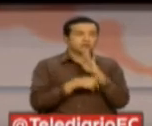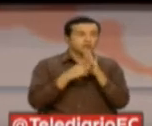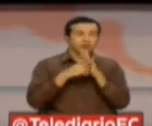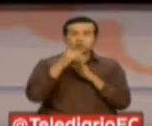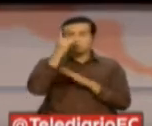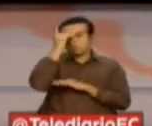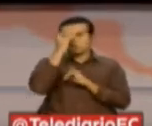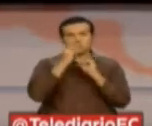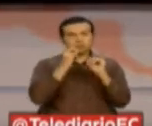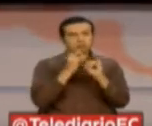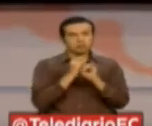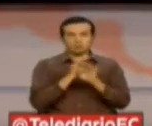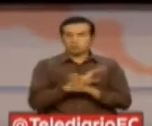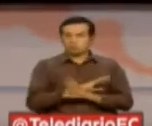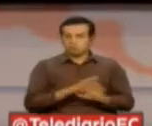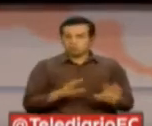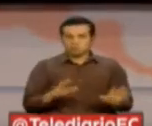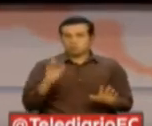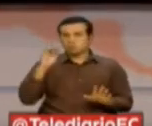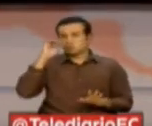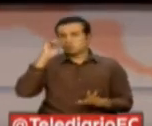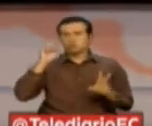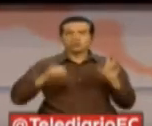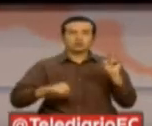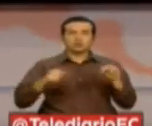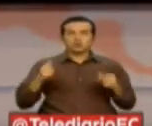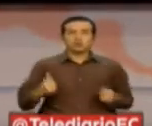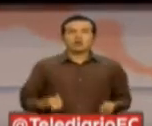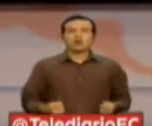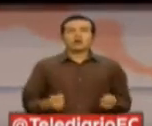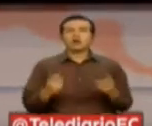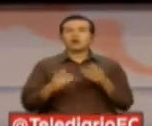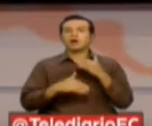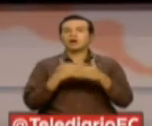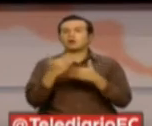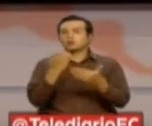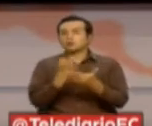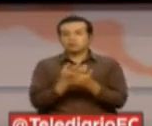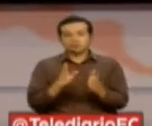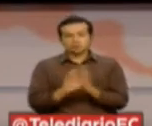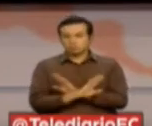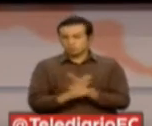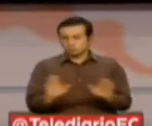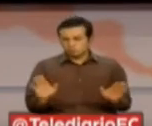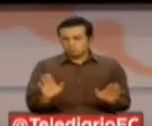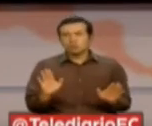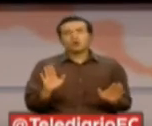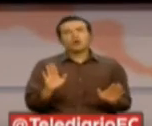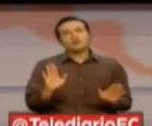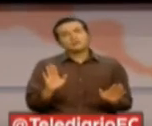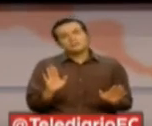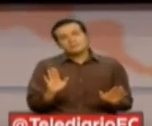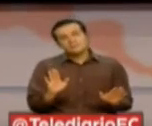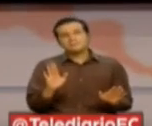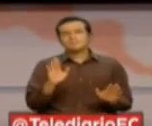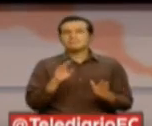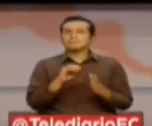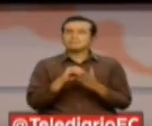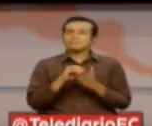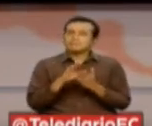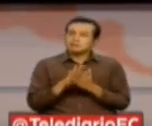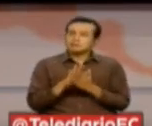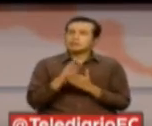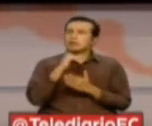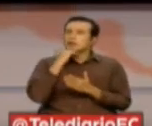deuda externa etcétera y de lo que haga o deje de hacer el estado en términos de gasto para poder sostener nuestra economía ese concepto es correcto y de alguna manera se está imprimiendo aunque sea en